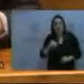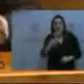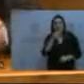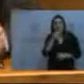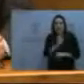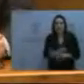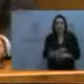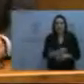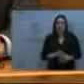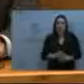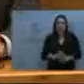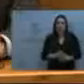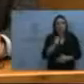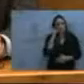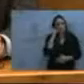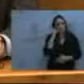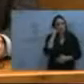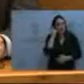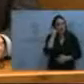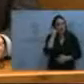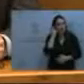palabra.